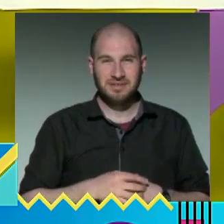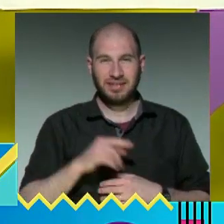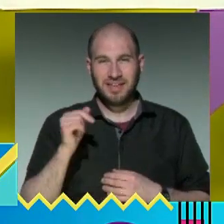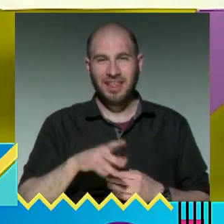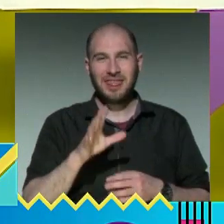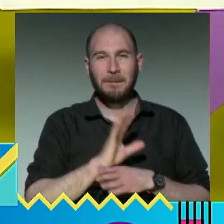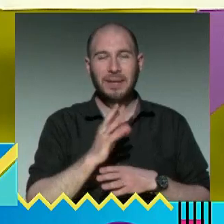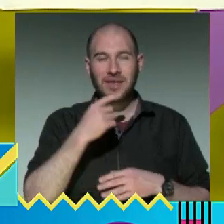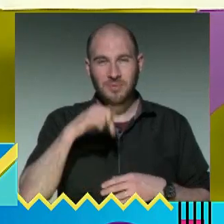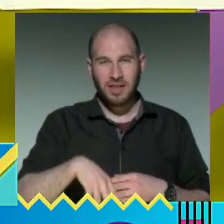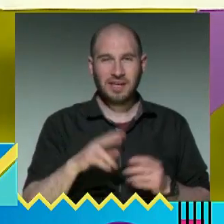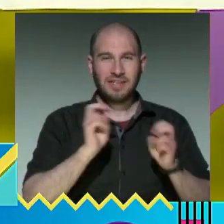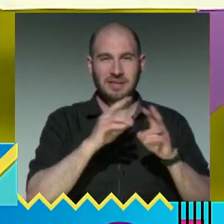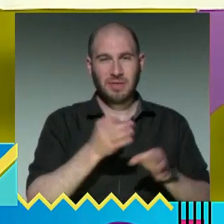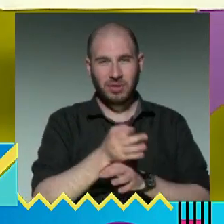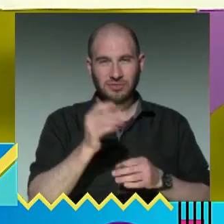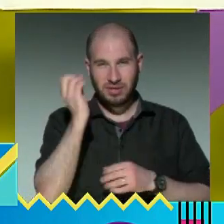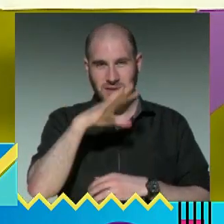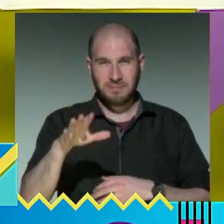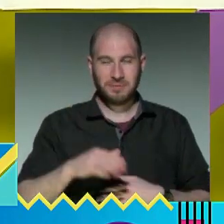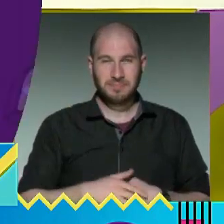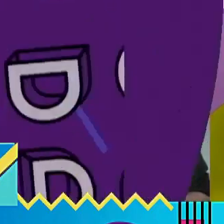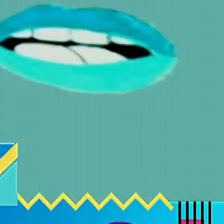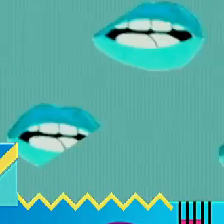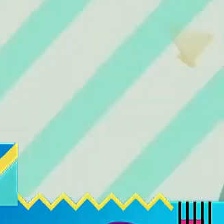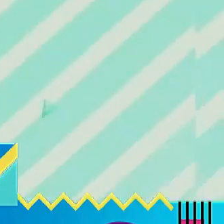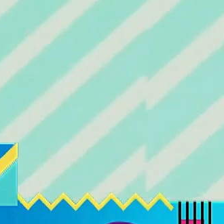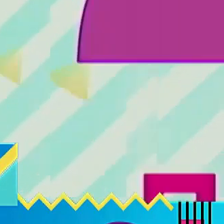el de película de hoy en relación a la educación rural.